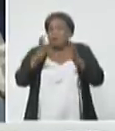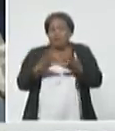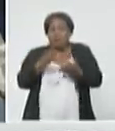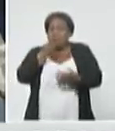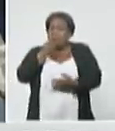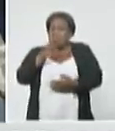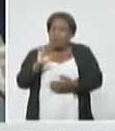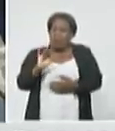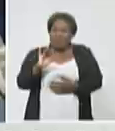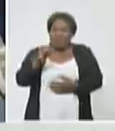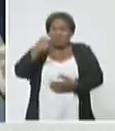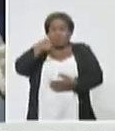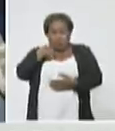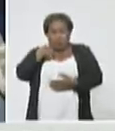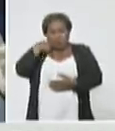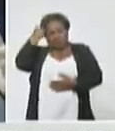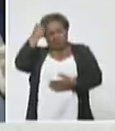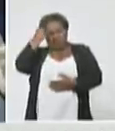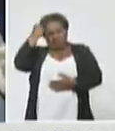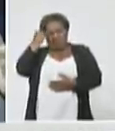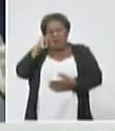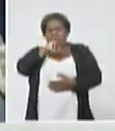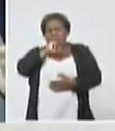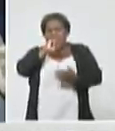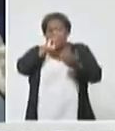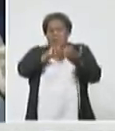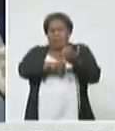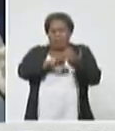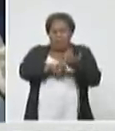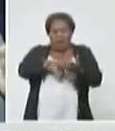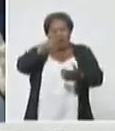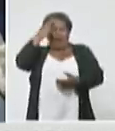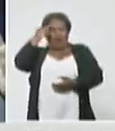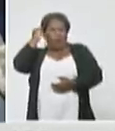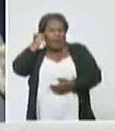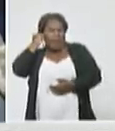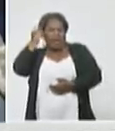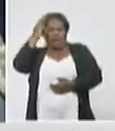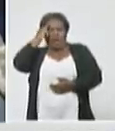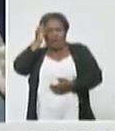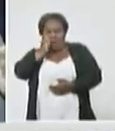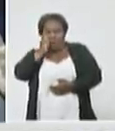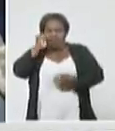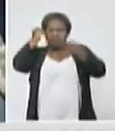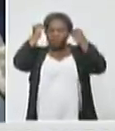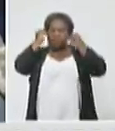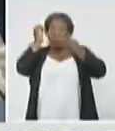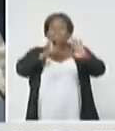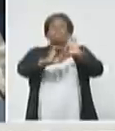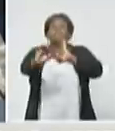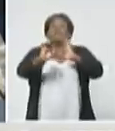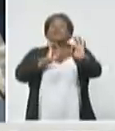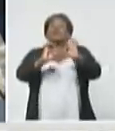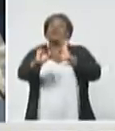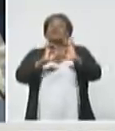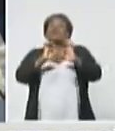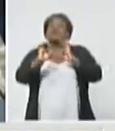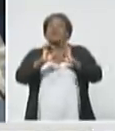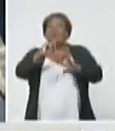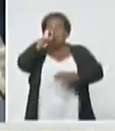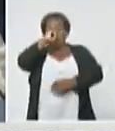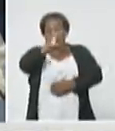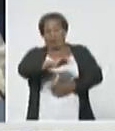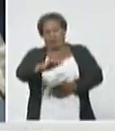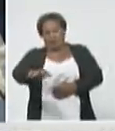padres tenemos que pensar, los abuelos tenemos que pensar de la protección que tenemos que darle a nuestros